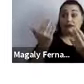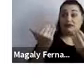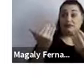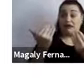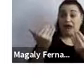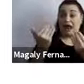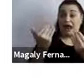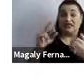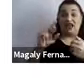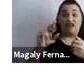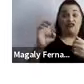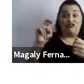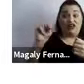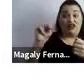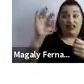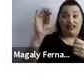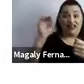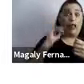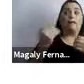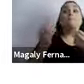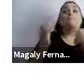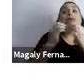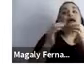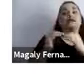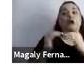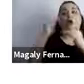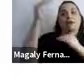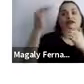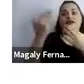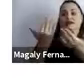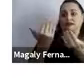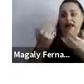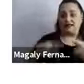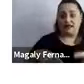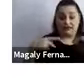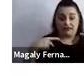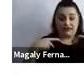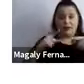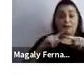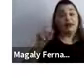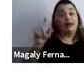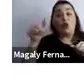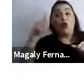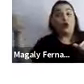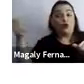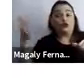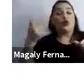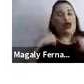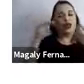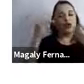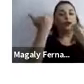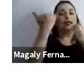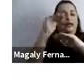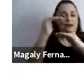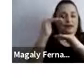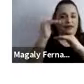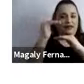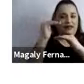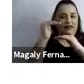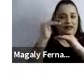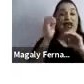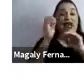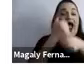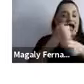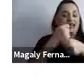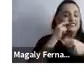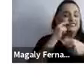recursos, más aumenta la esperanza de vida, pero otro, que hay un cierto límite que hace que el acúmulo de